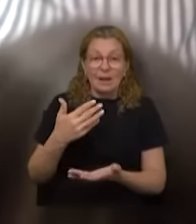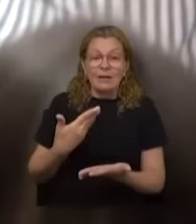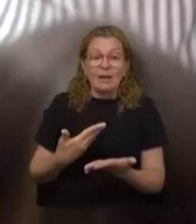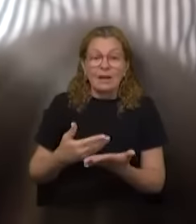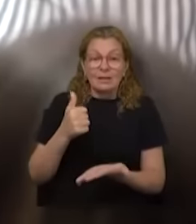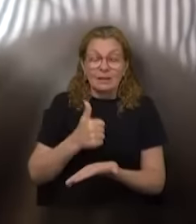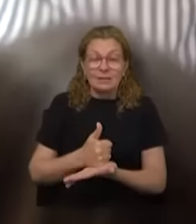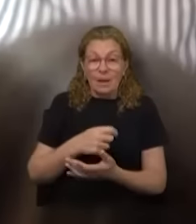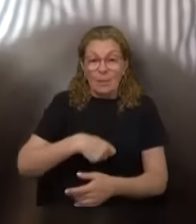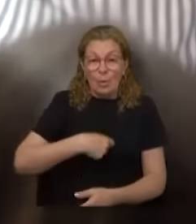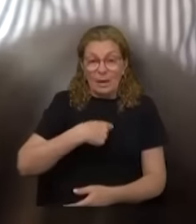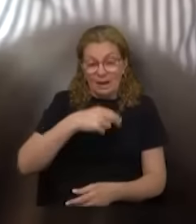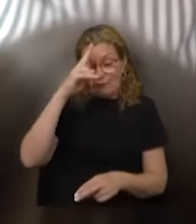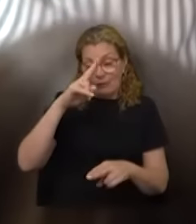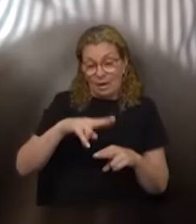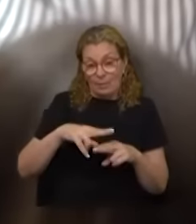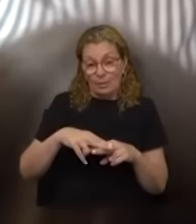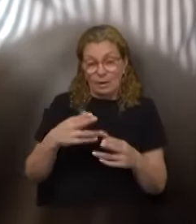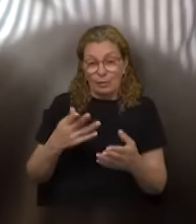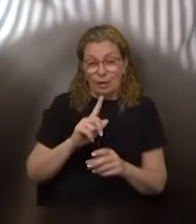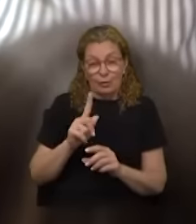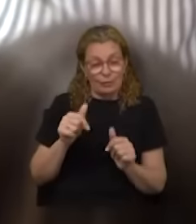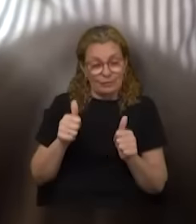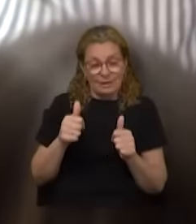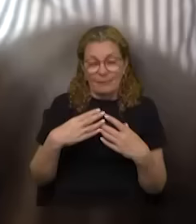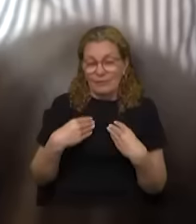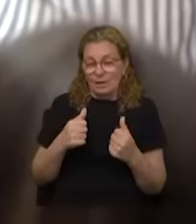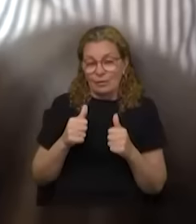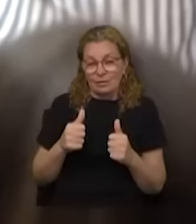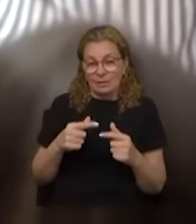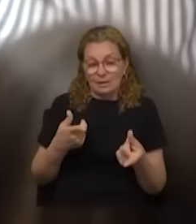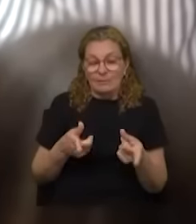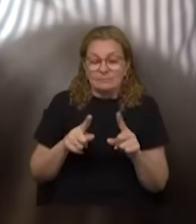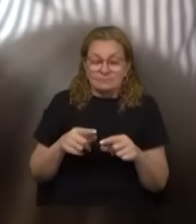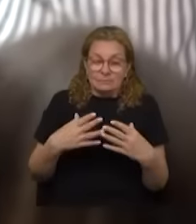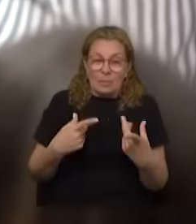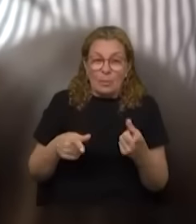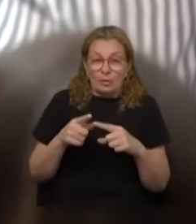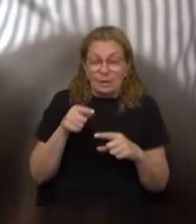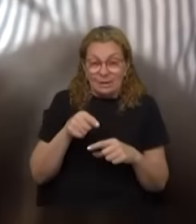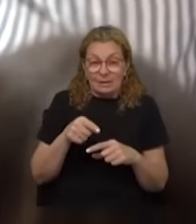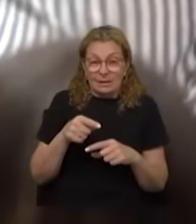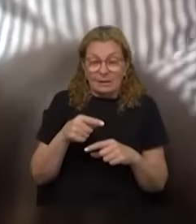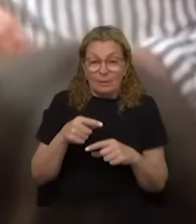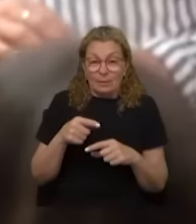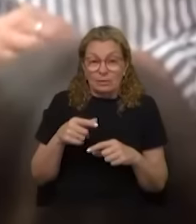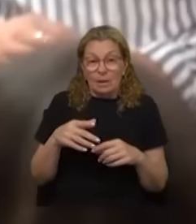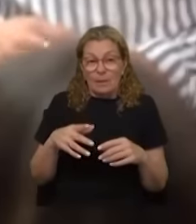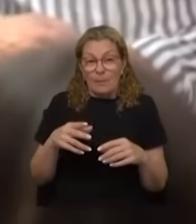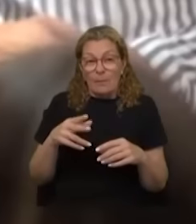esica que está enfermo que no la está pasando bien que se está recuperando y a pesar de que está